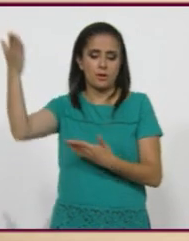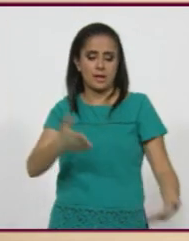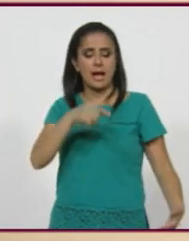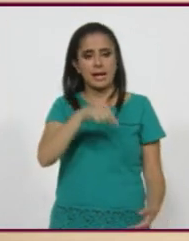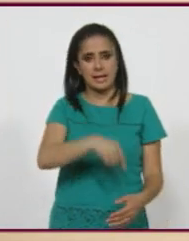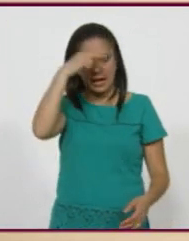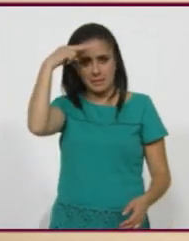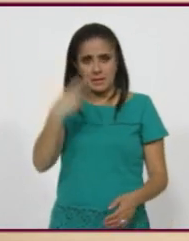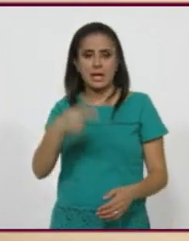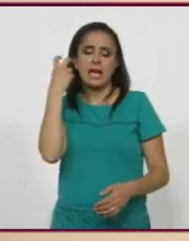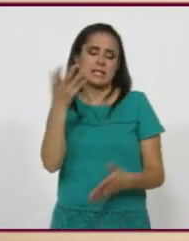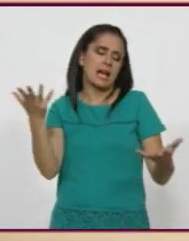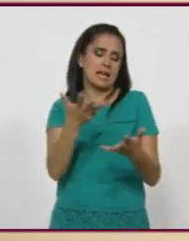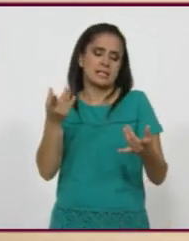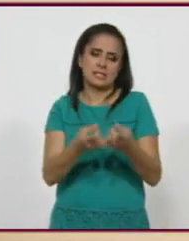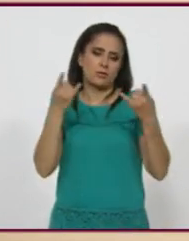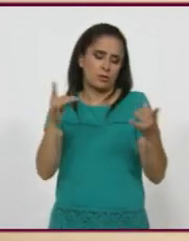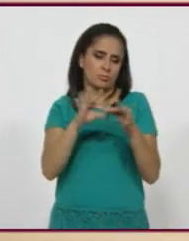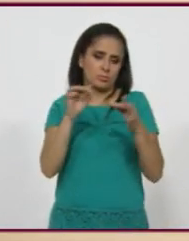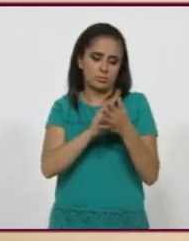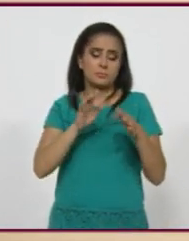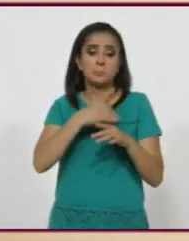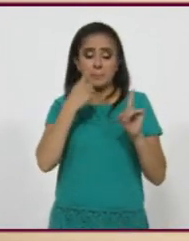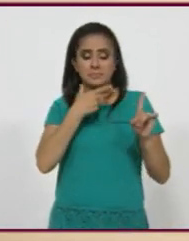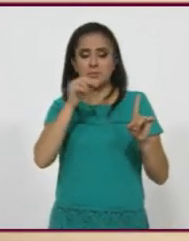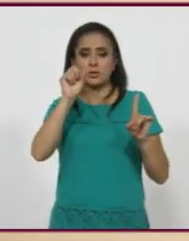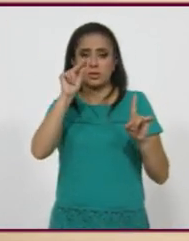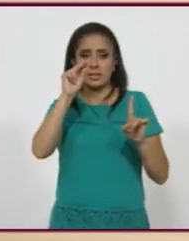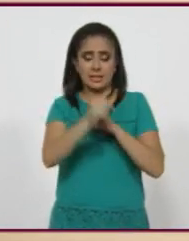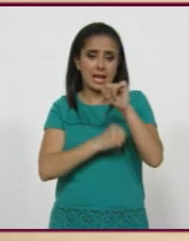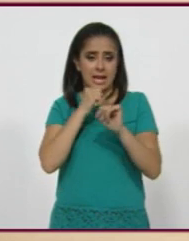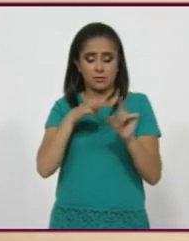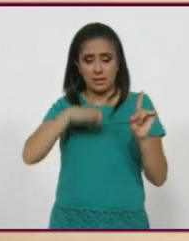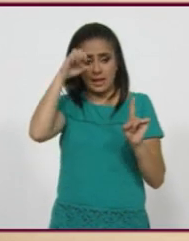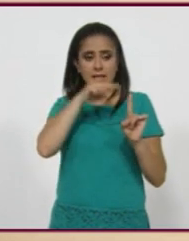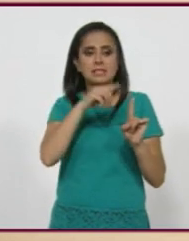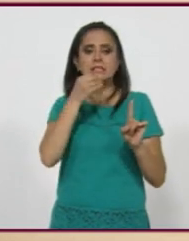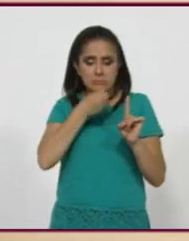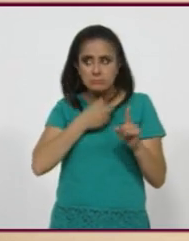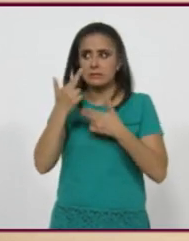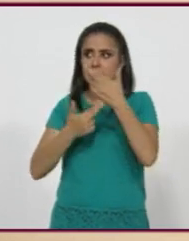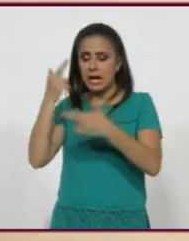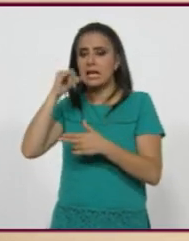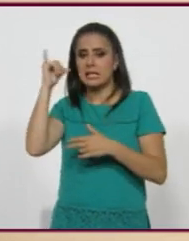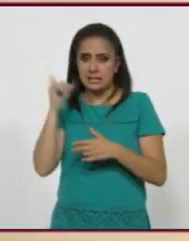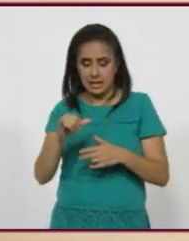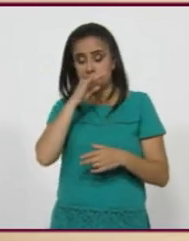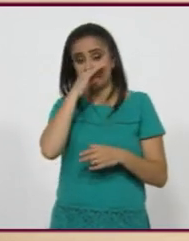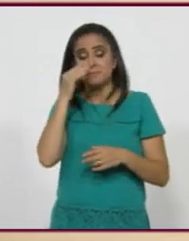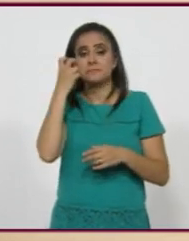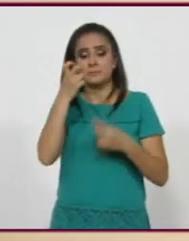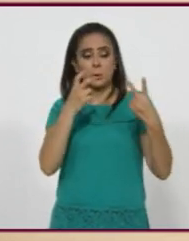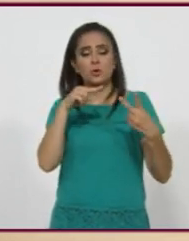y bueno, se hace toda una historia porque uno de ellos a los 80 años se ve precisado a regresar a Italia y es una historia completa. Son